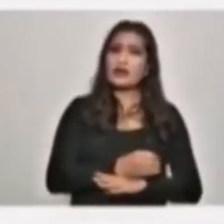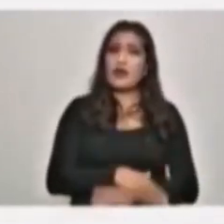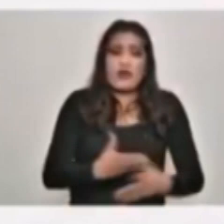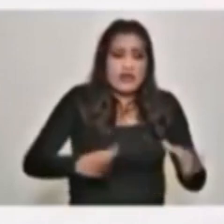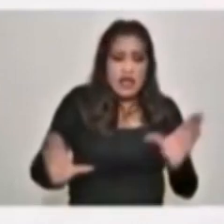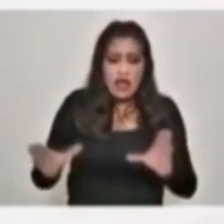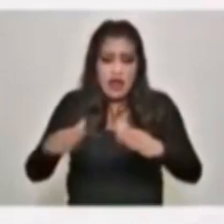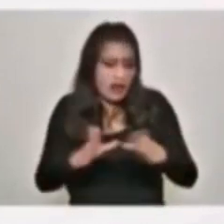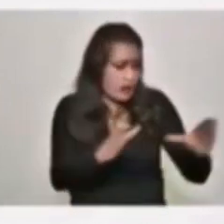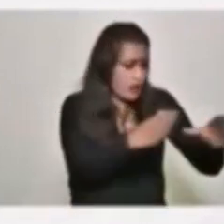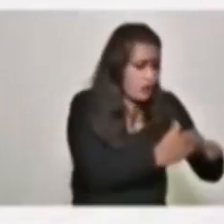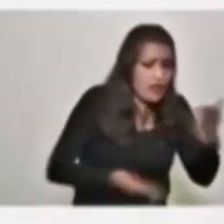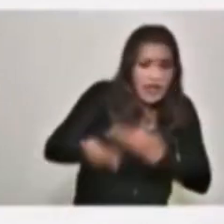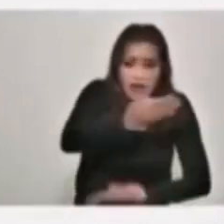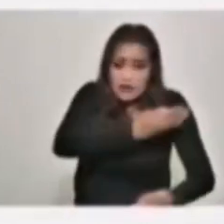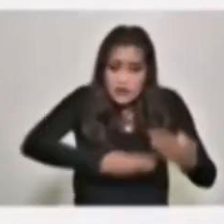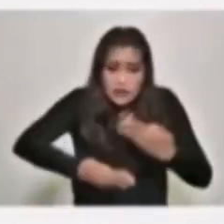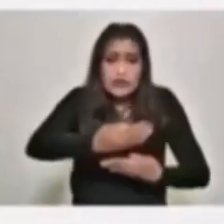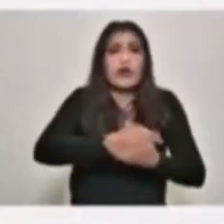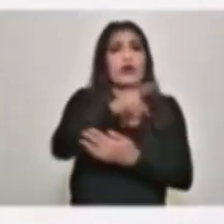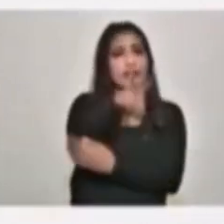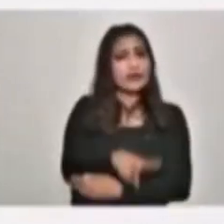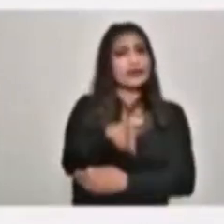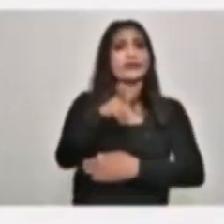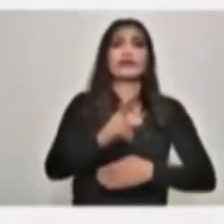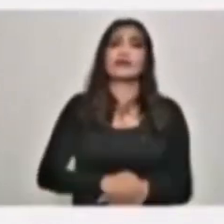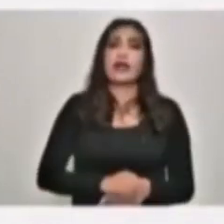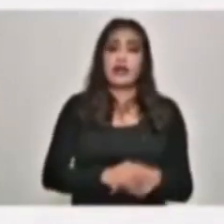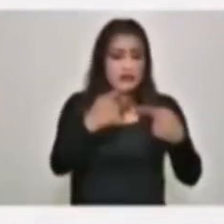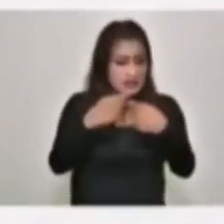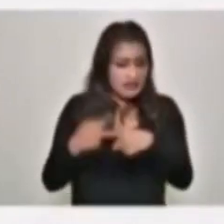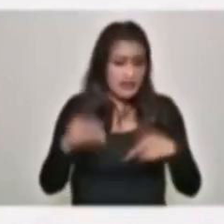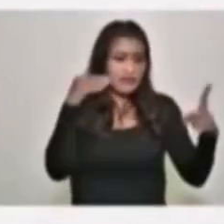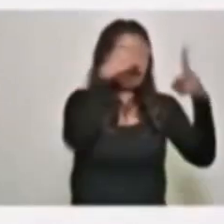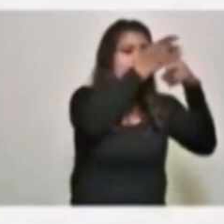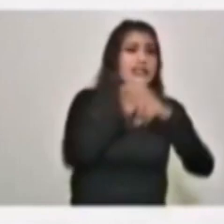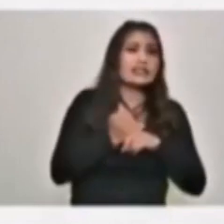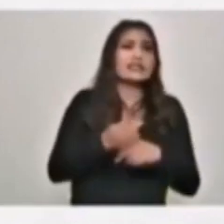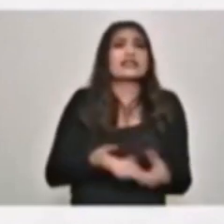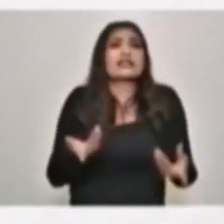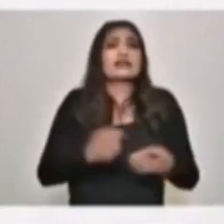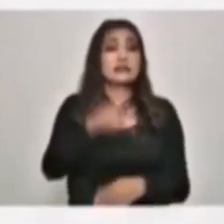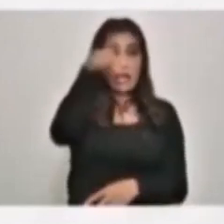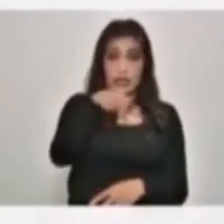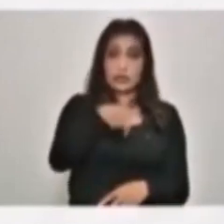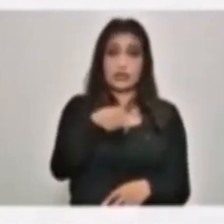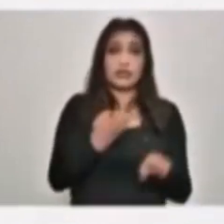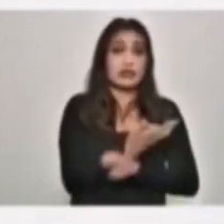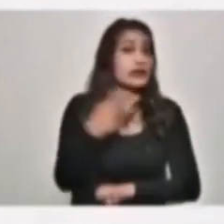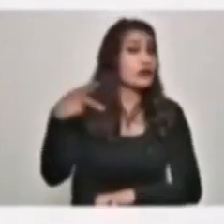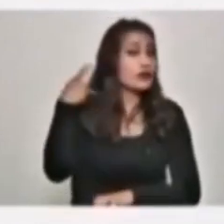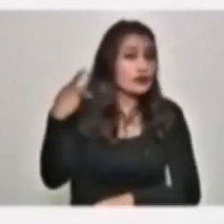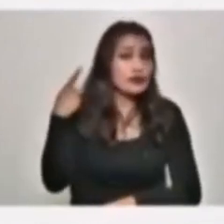toda el cumplimiento de una serie de medidas que están contenidas en nuestros decretos. En Puebla fuimos más allá de la